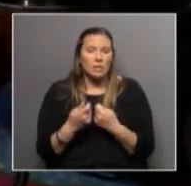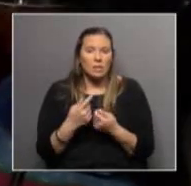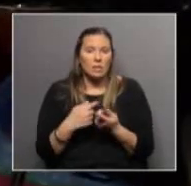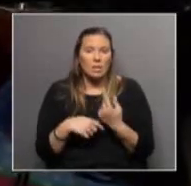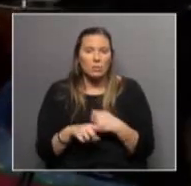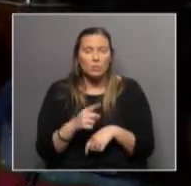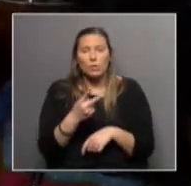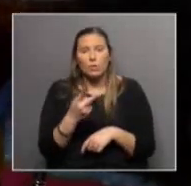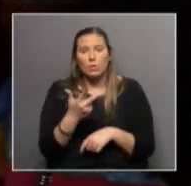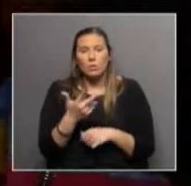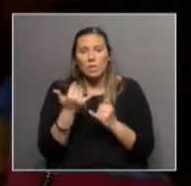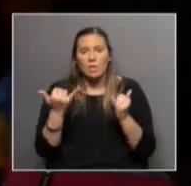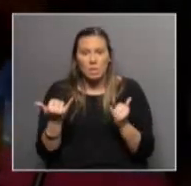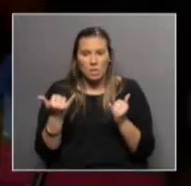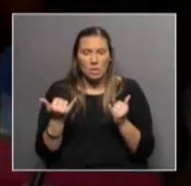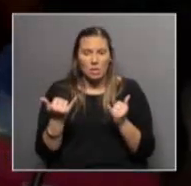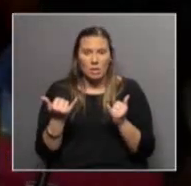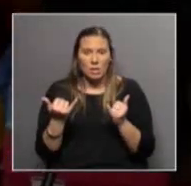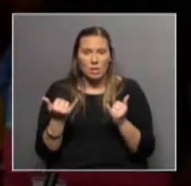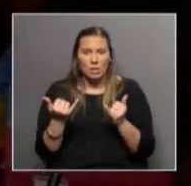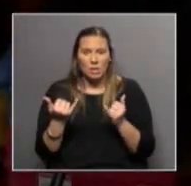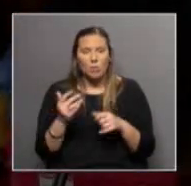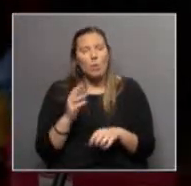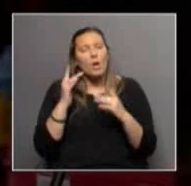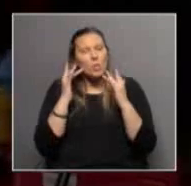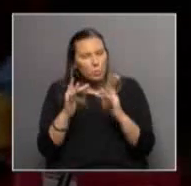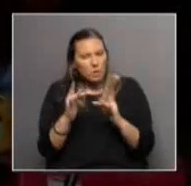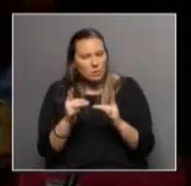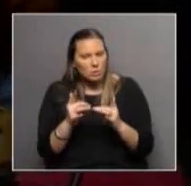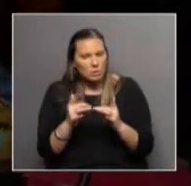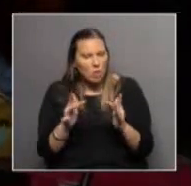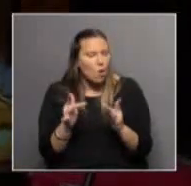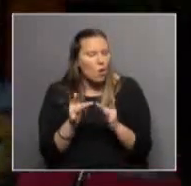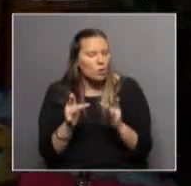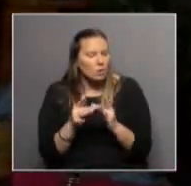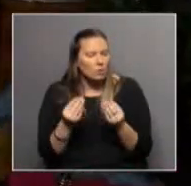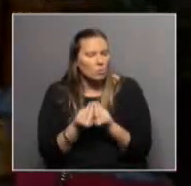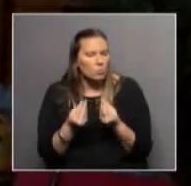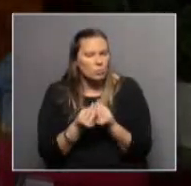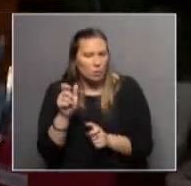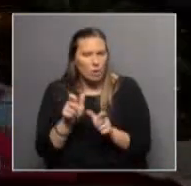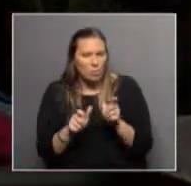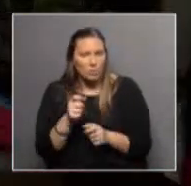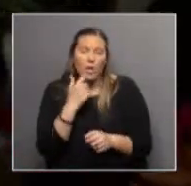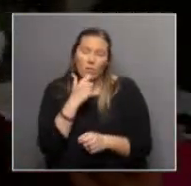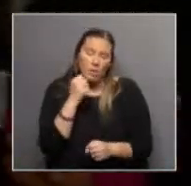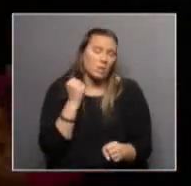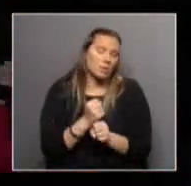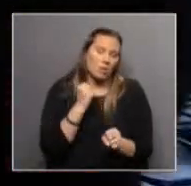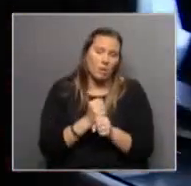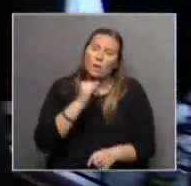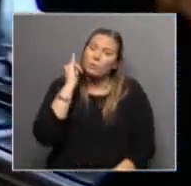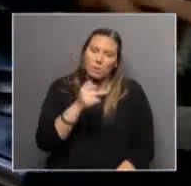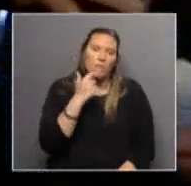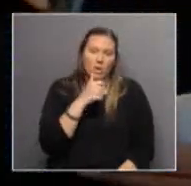pasa? 2 o 3 días, ¿viste?, es reeducarlo un poco, ¿viste? Hay que estar muy cerca a esa gente. Laburo. Falta laburo.